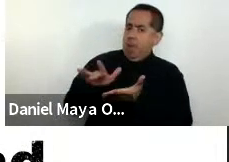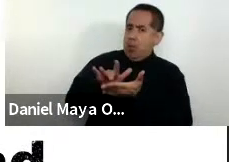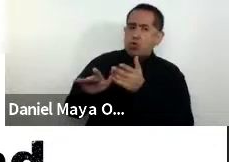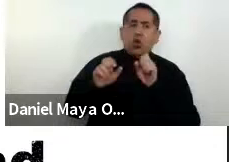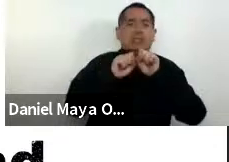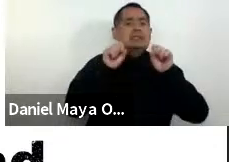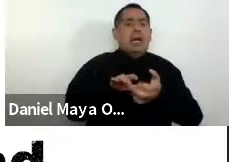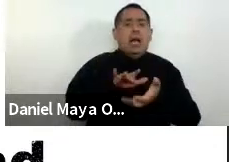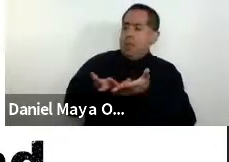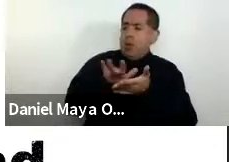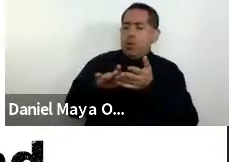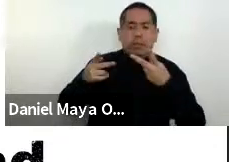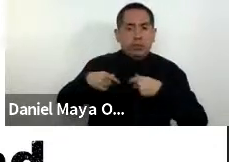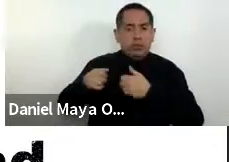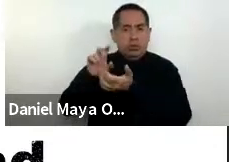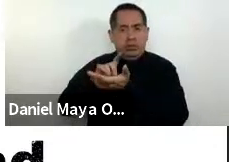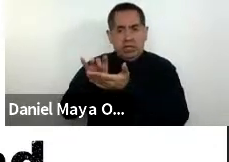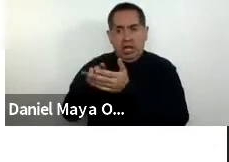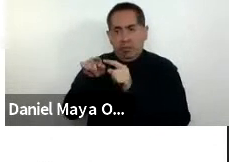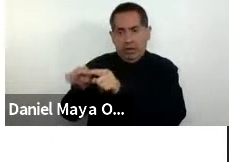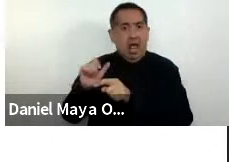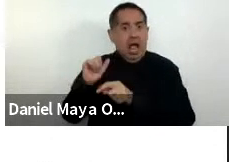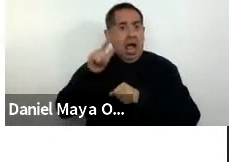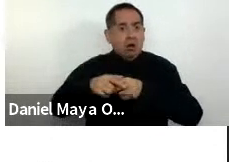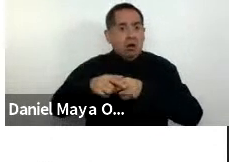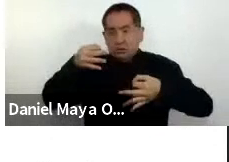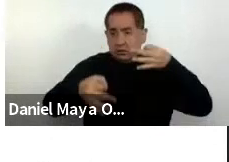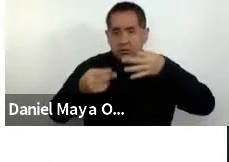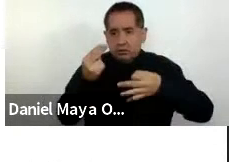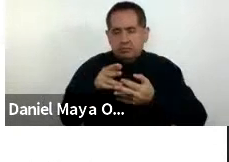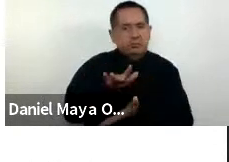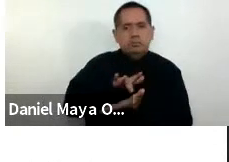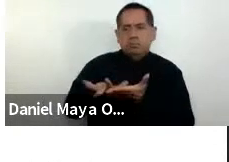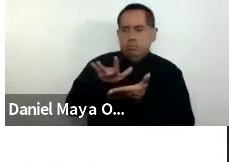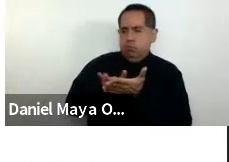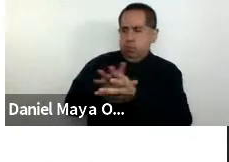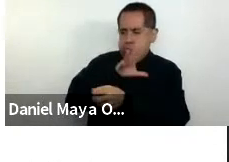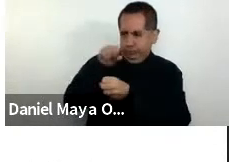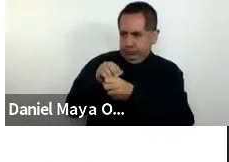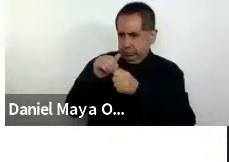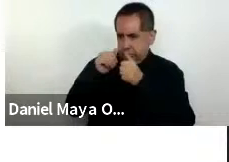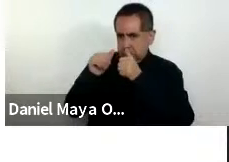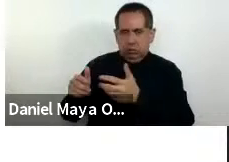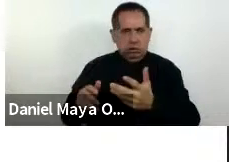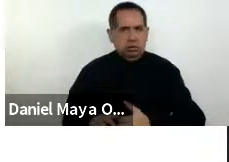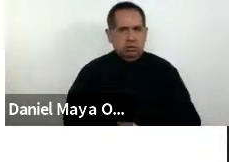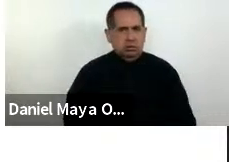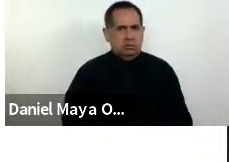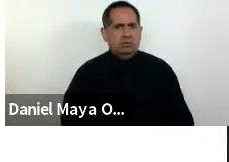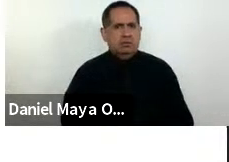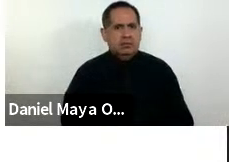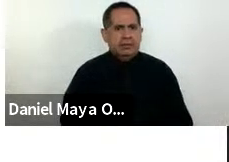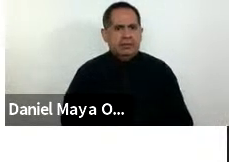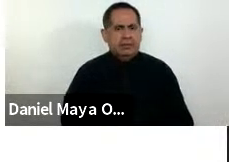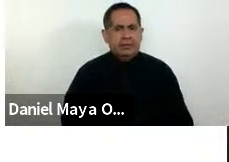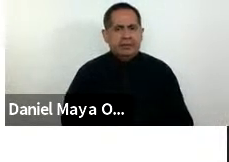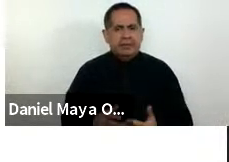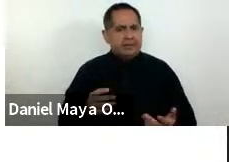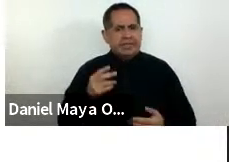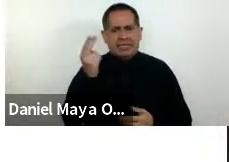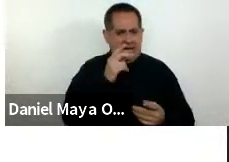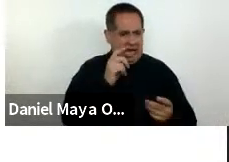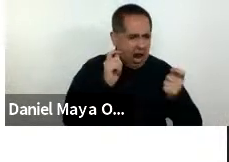discapacidad, de aquellas personas que se ven envueltas en un procedimiento. Así, ¿por qué existe una necesidad de los ajustes